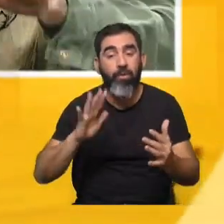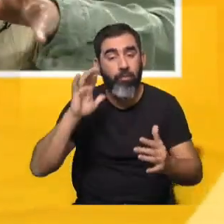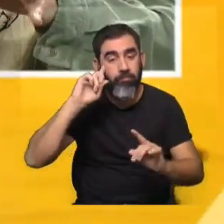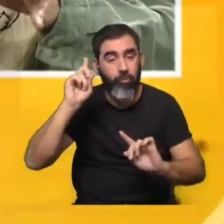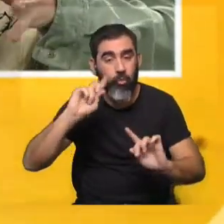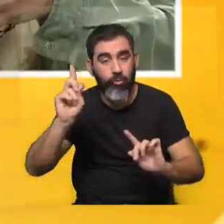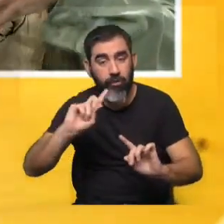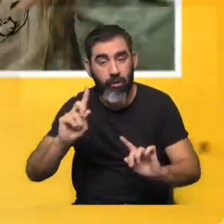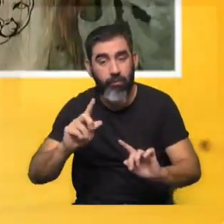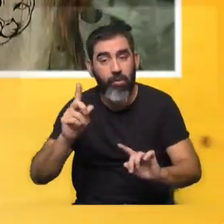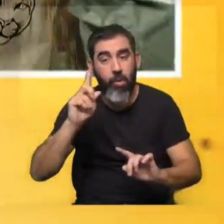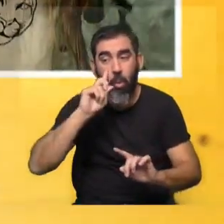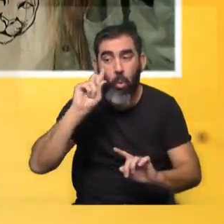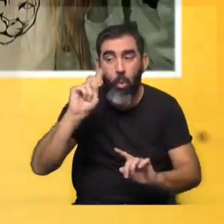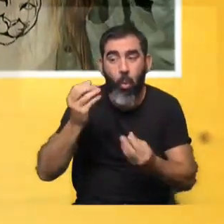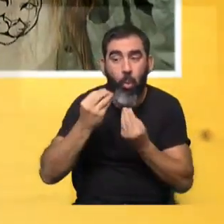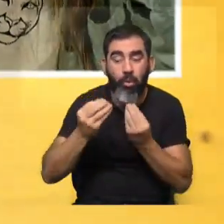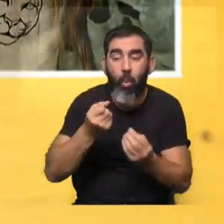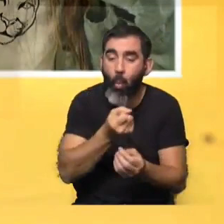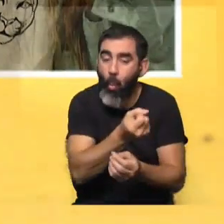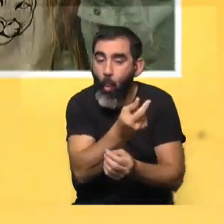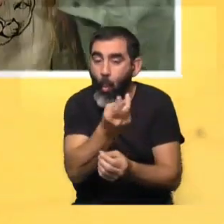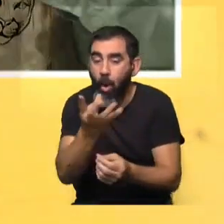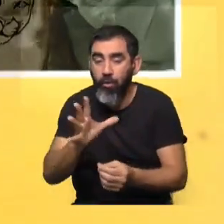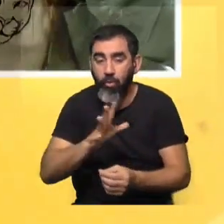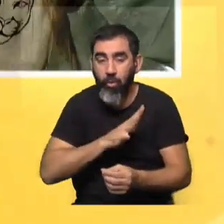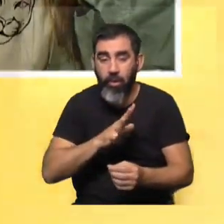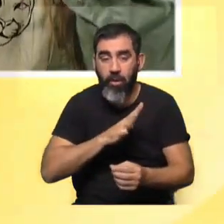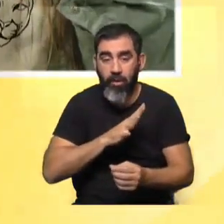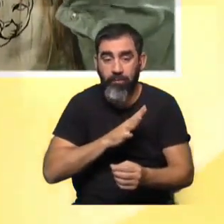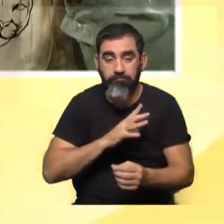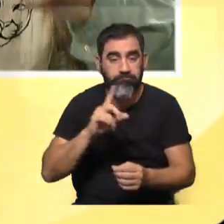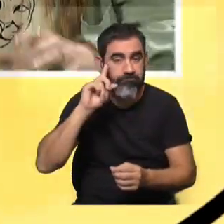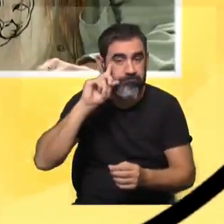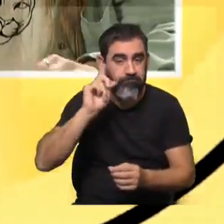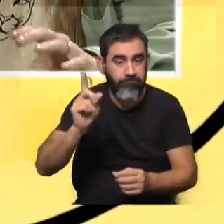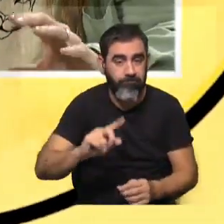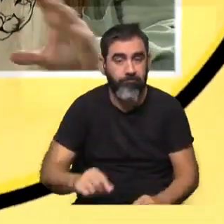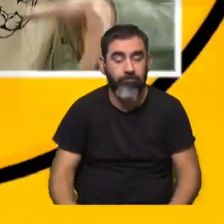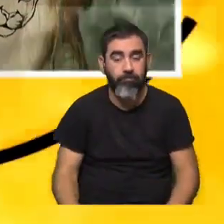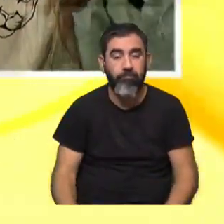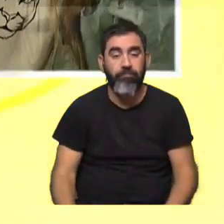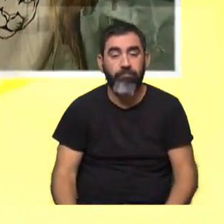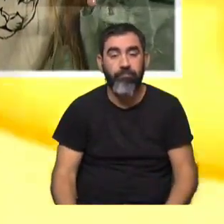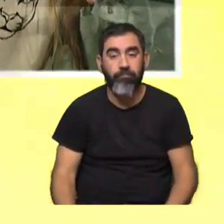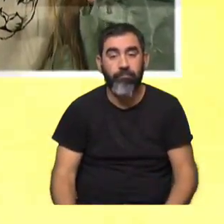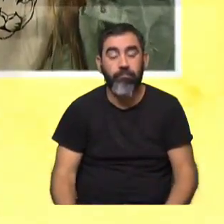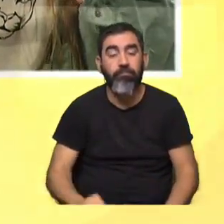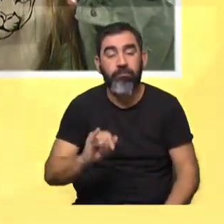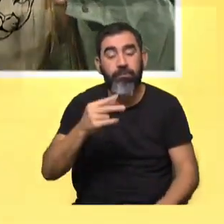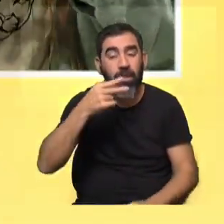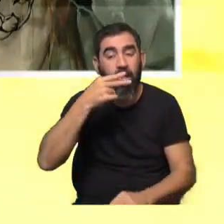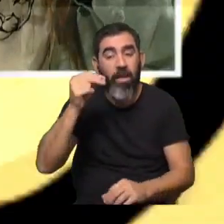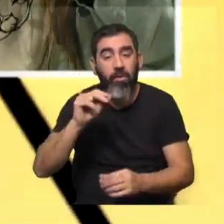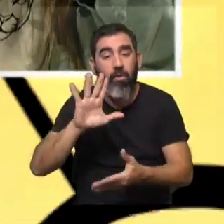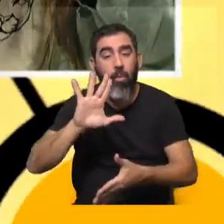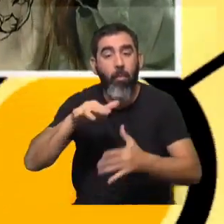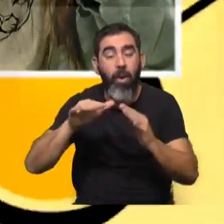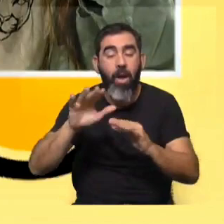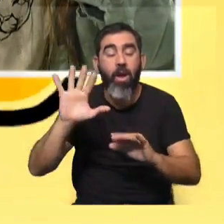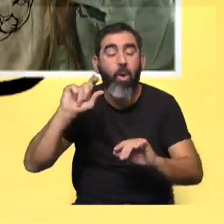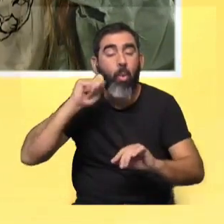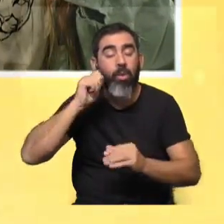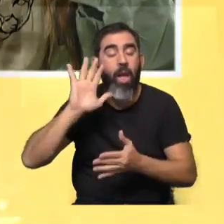como que no se conocen las tendencias poblacionales de esta y de muchas otras especies, sí sabemos que es de los felinos la especie más arborícola, la